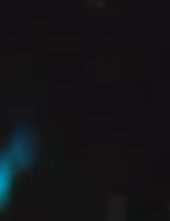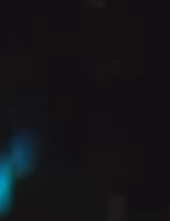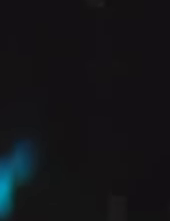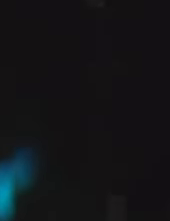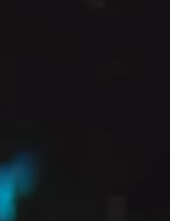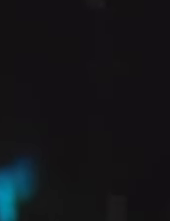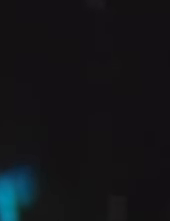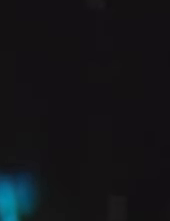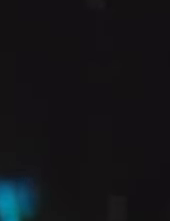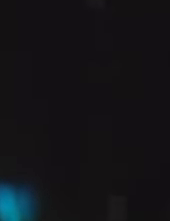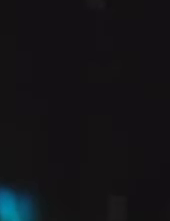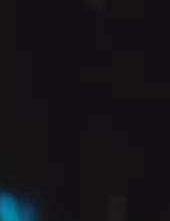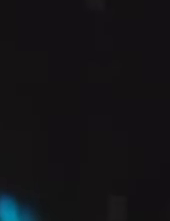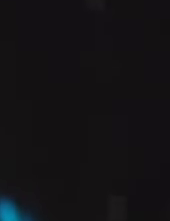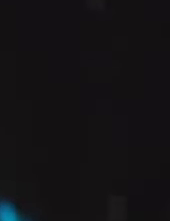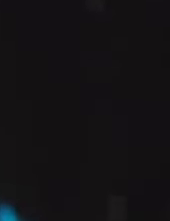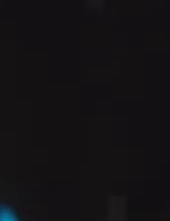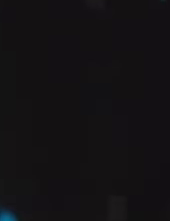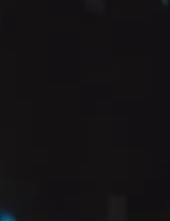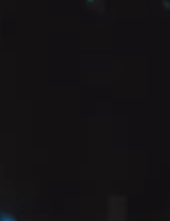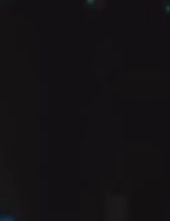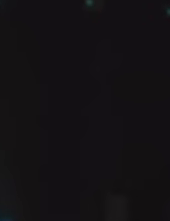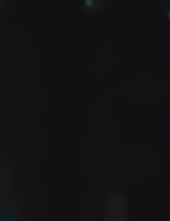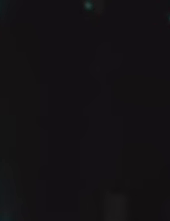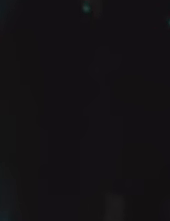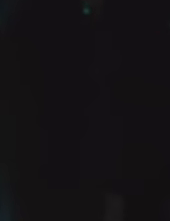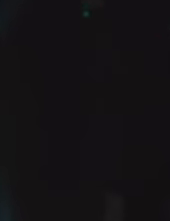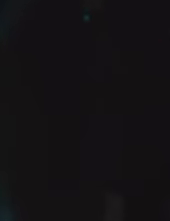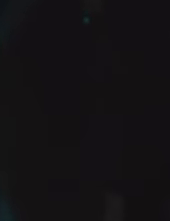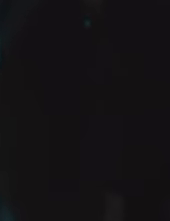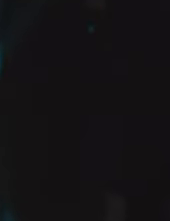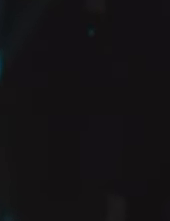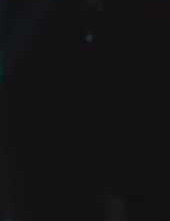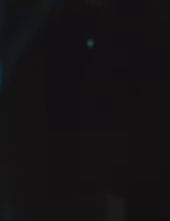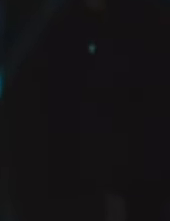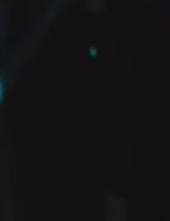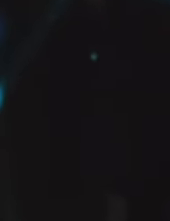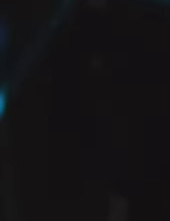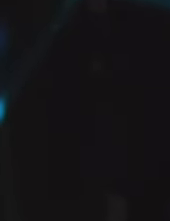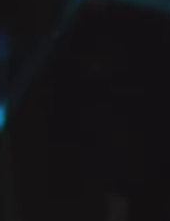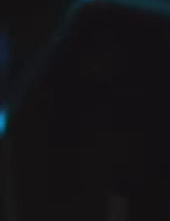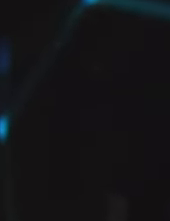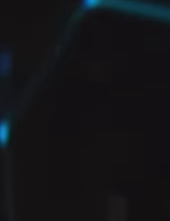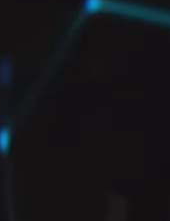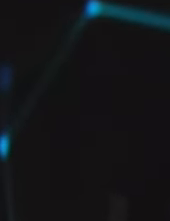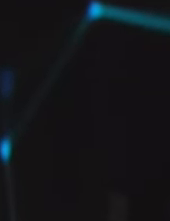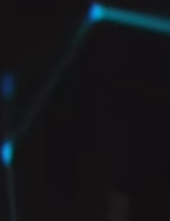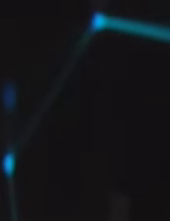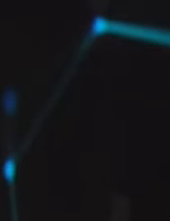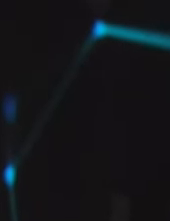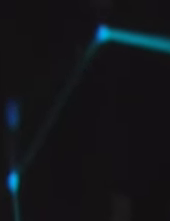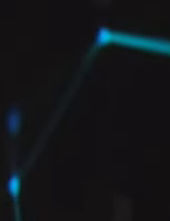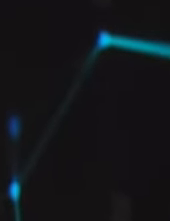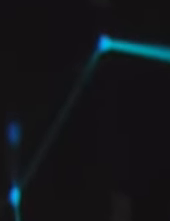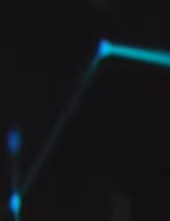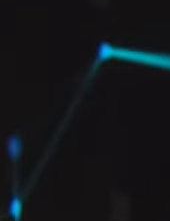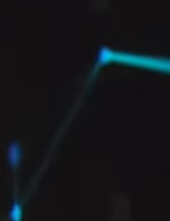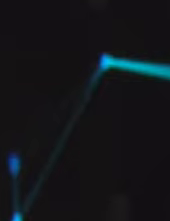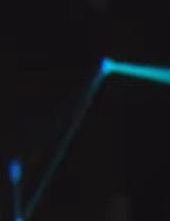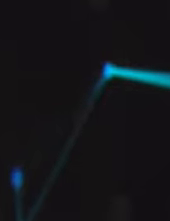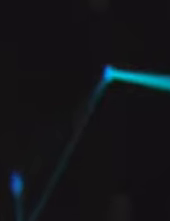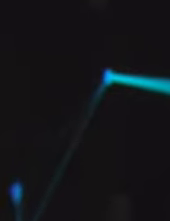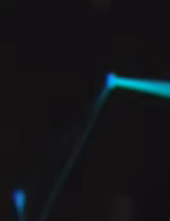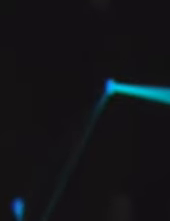con políticas públicas por lo tanto es fundamental que nos detengamos a cuestionar el modo como venimos avanzando sobre todo frente a la